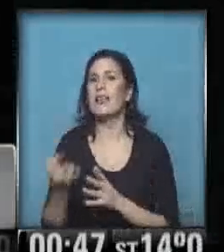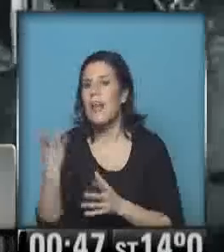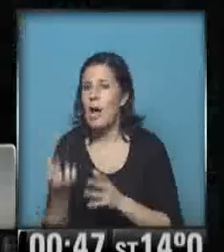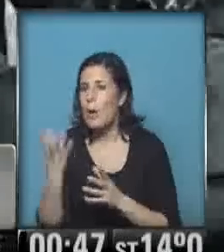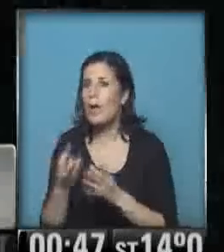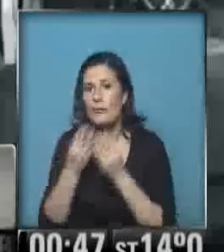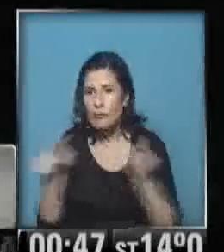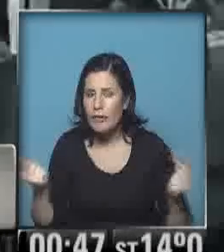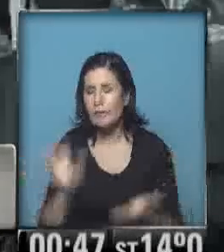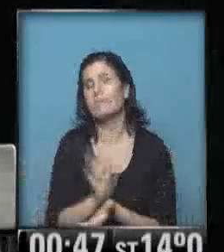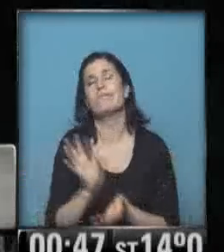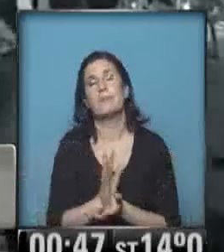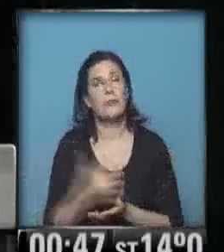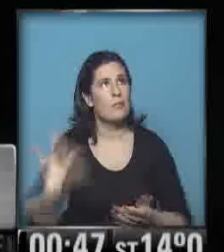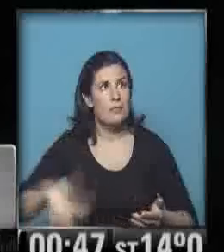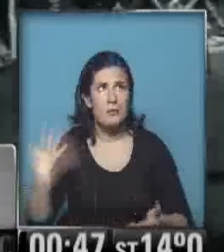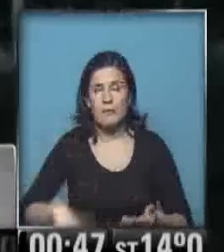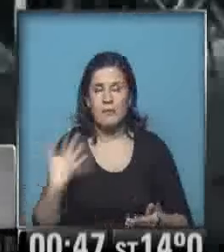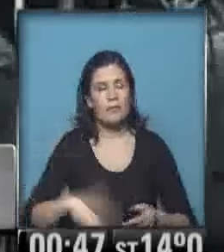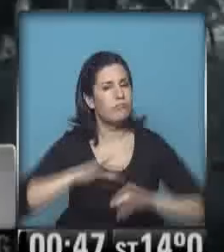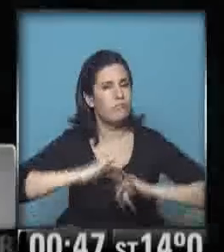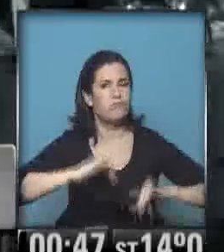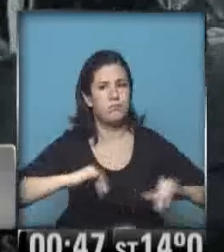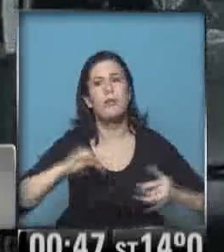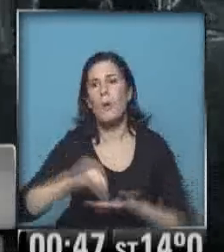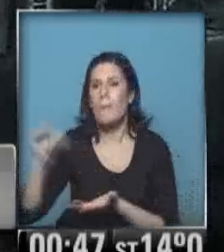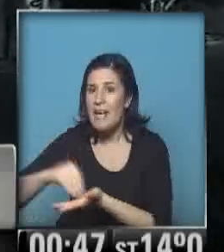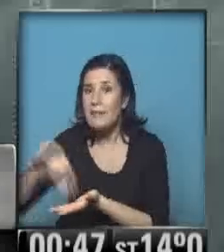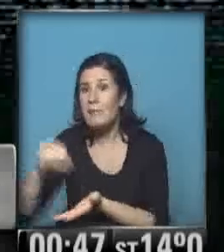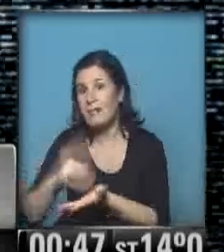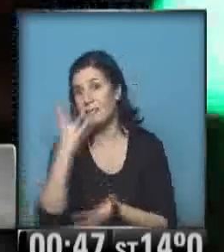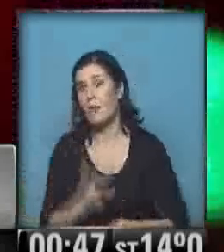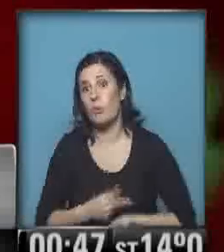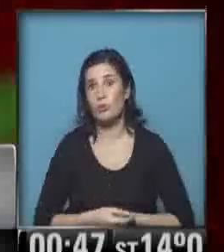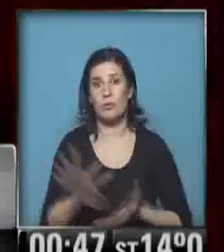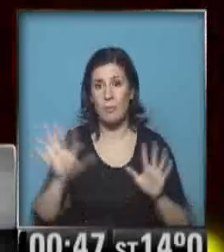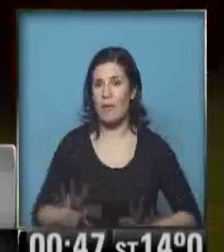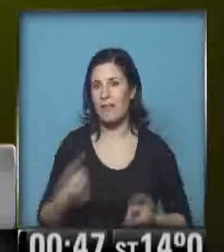disco y estás a full, pero a la vez querés seguir grabando y componiendo.